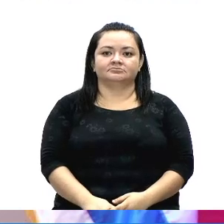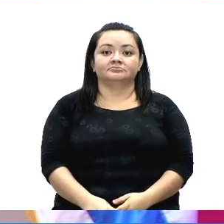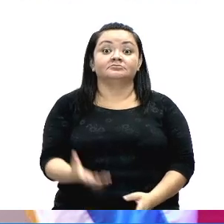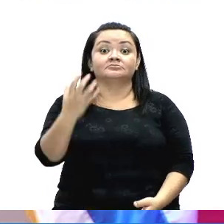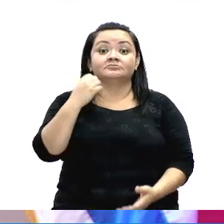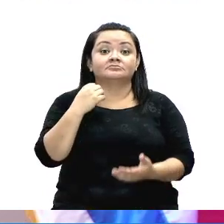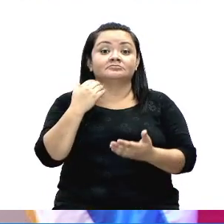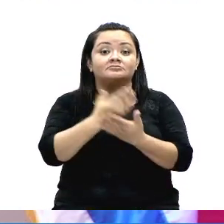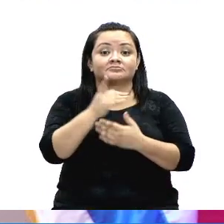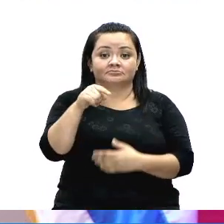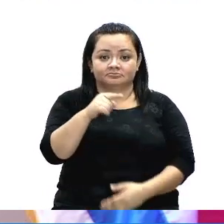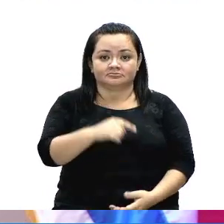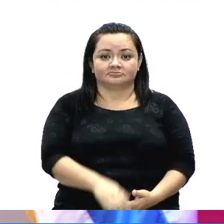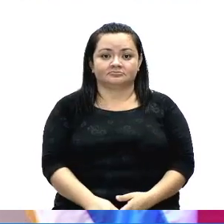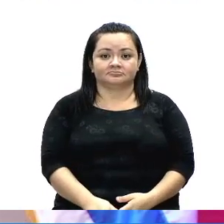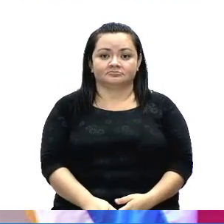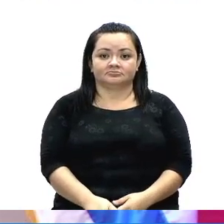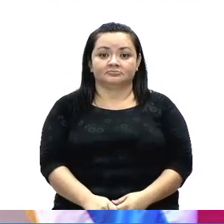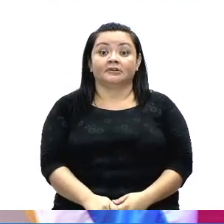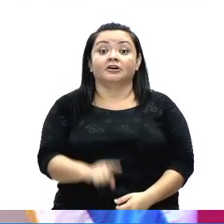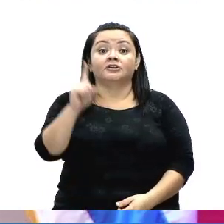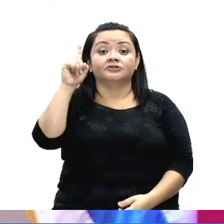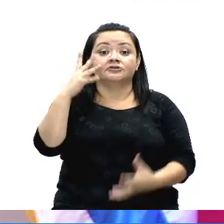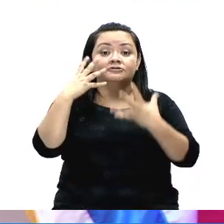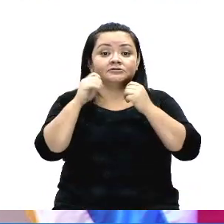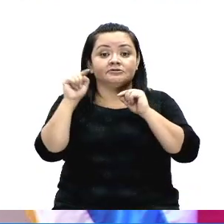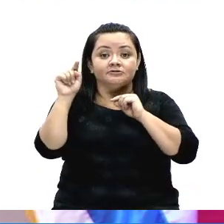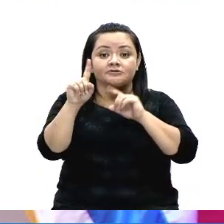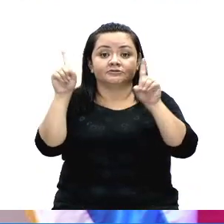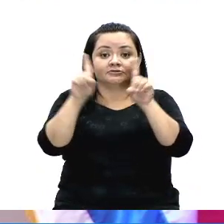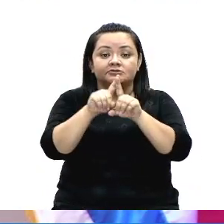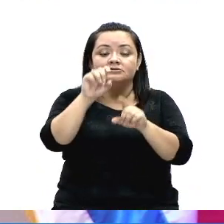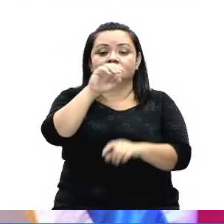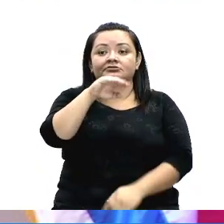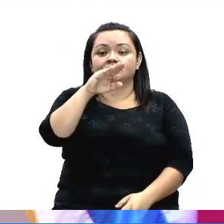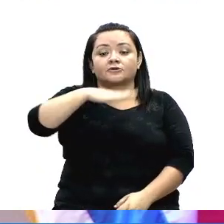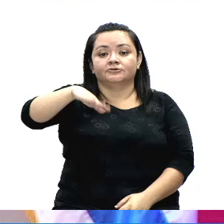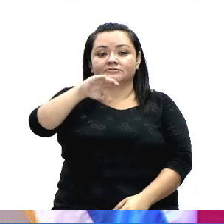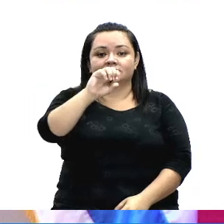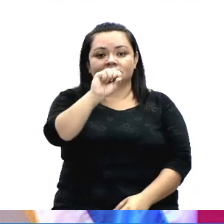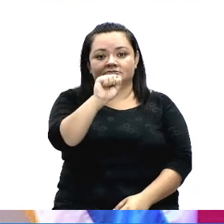es esto dios te quiere llevar a tu sinaí